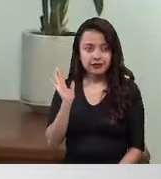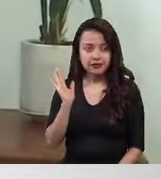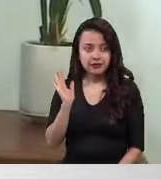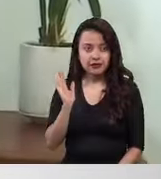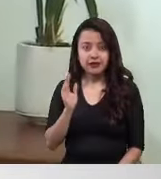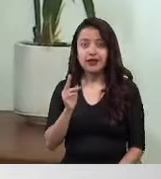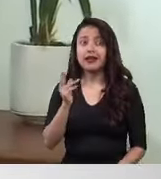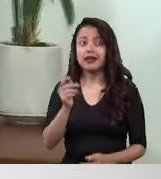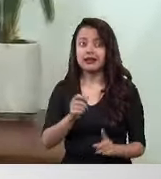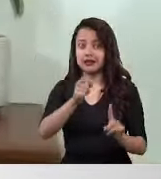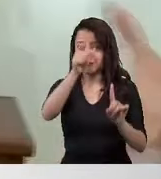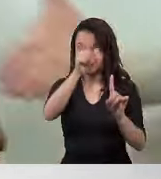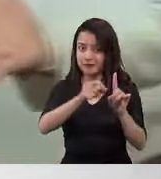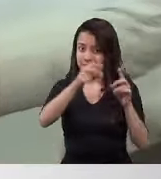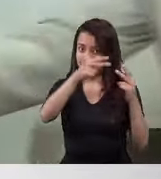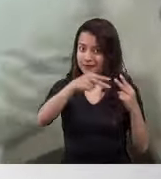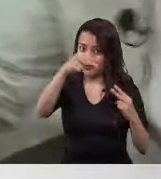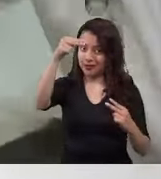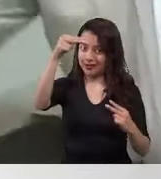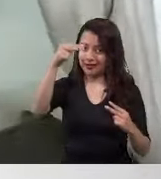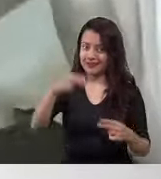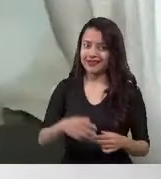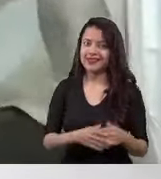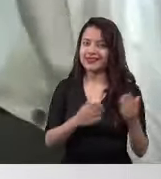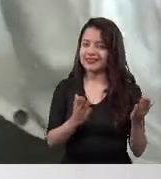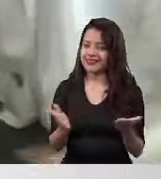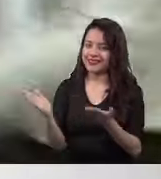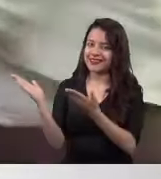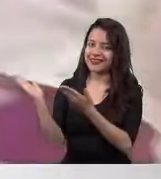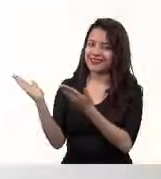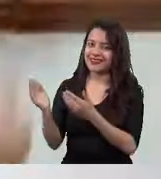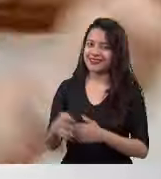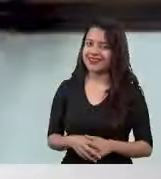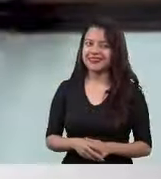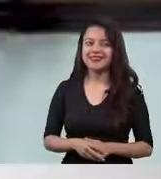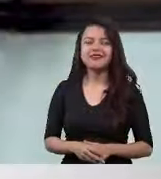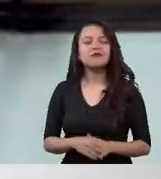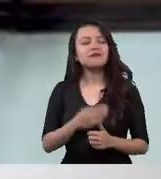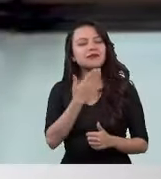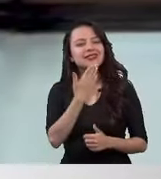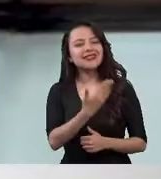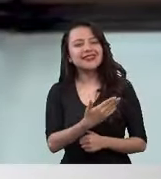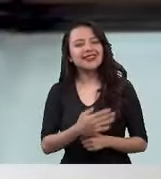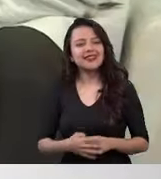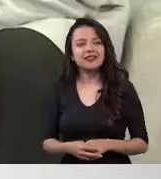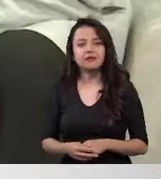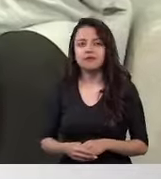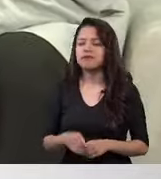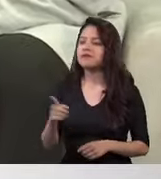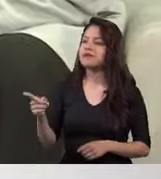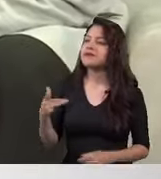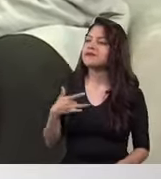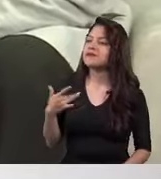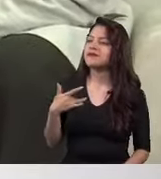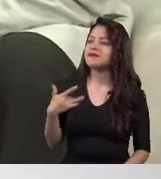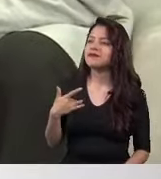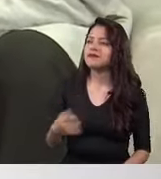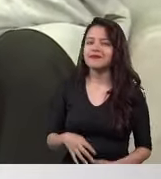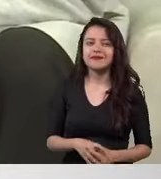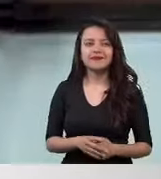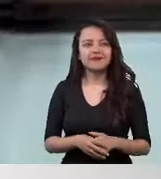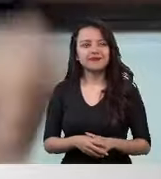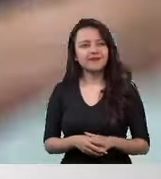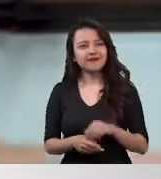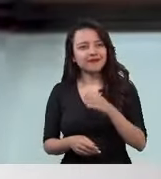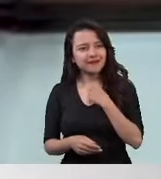personaje. Mi querido gobernador. Juan Diego, muchas gracias, hombre. ¿Cómo le ha ido con el presidente? Bien. Nos ha ido bien. ¿En